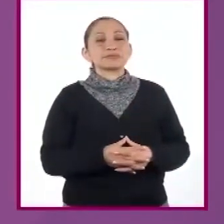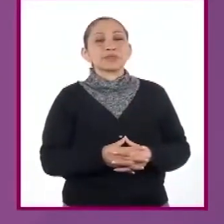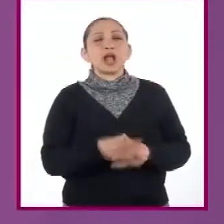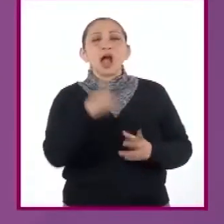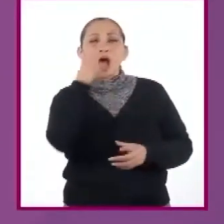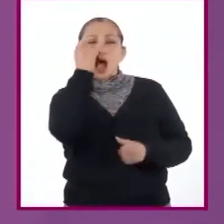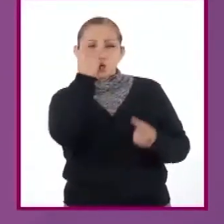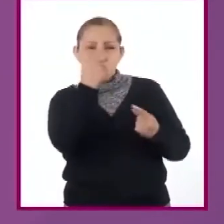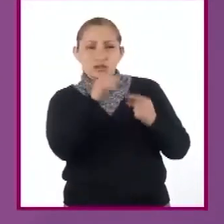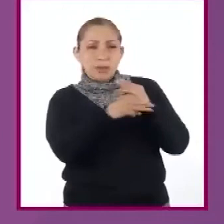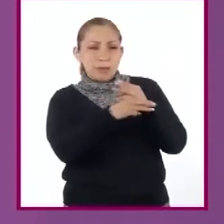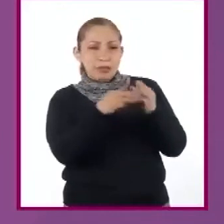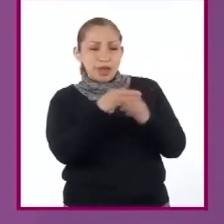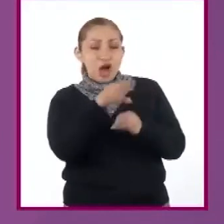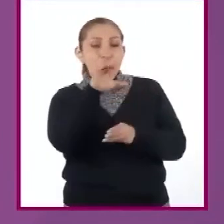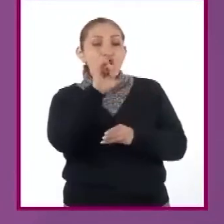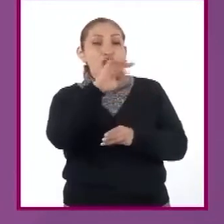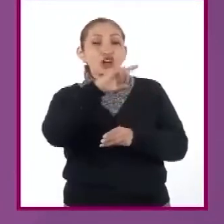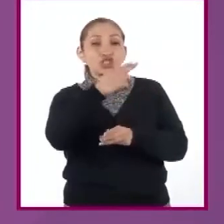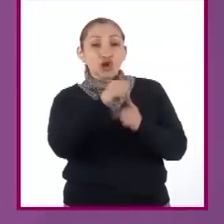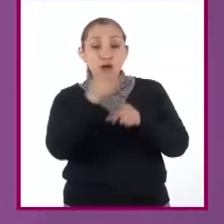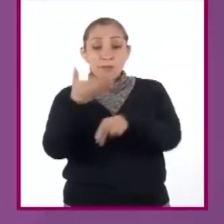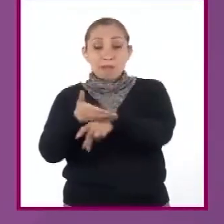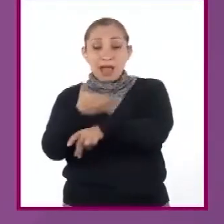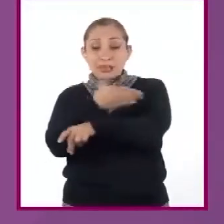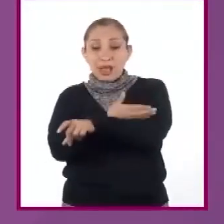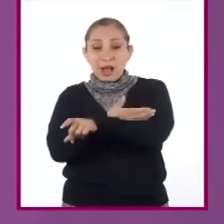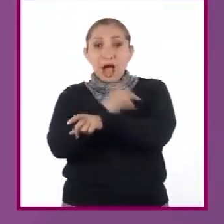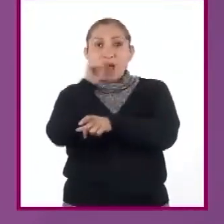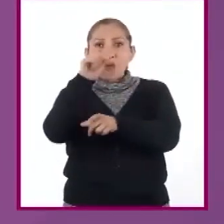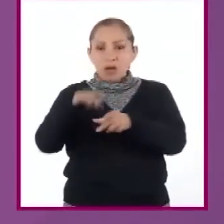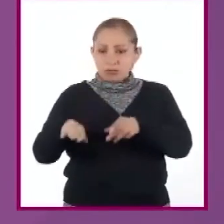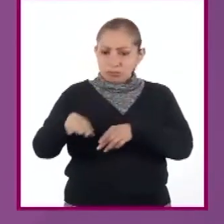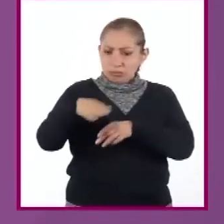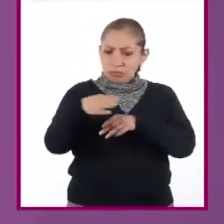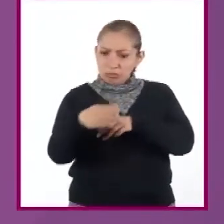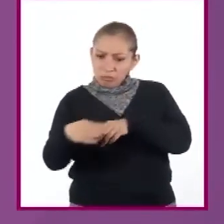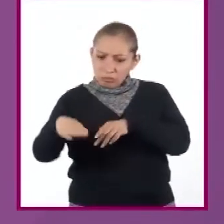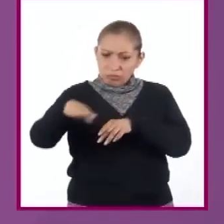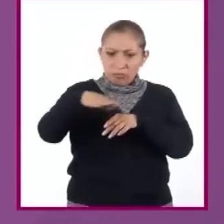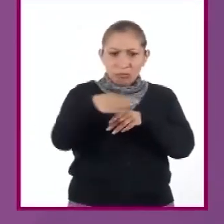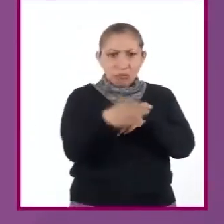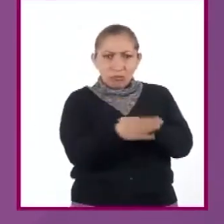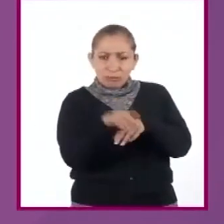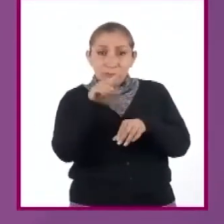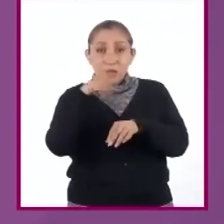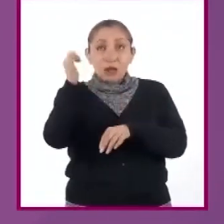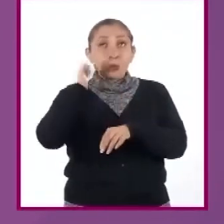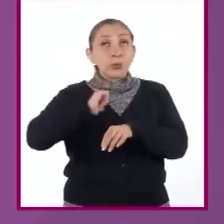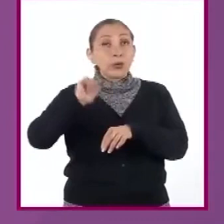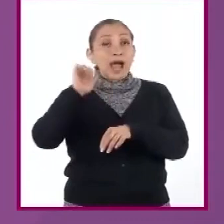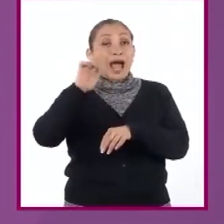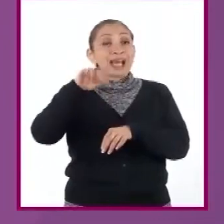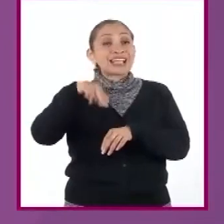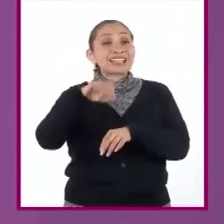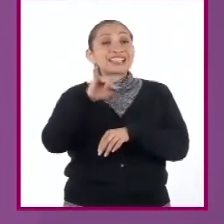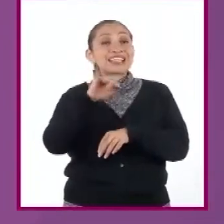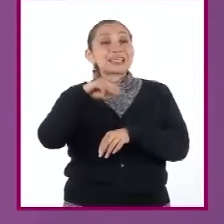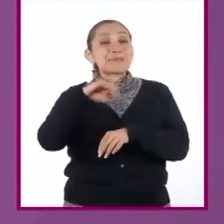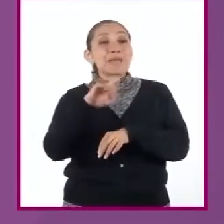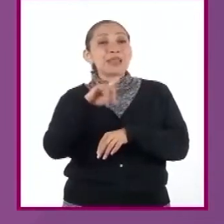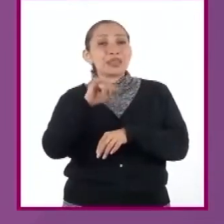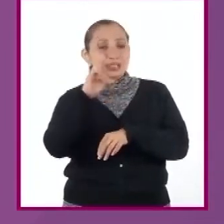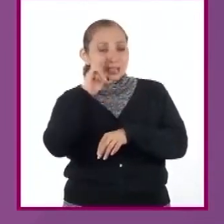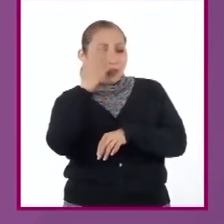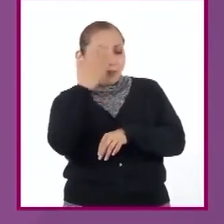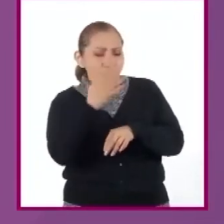Algunos materiales, como el corcho y la madera, flotan en el agua. Desde los tiempos de Arquímedes, se sabe que un cuerpo